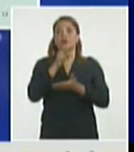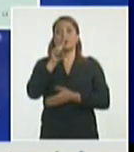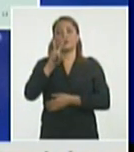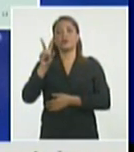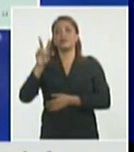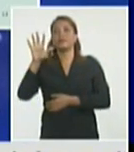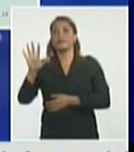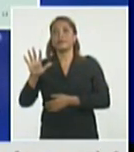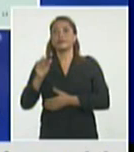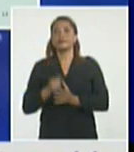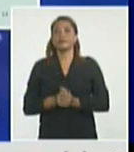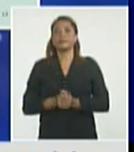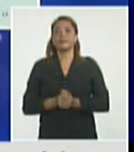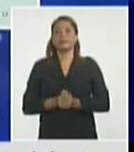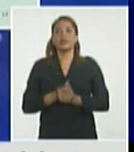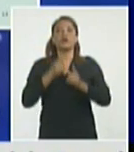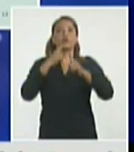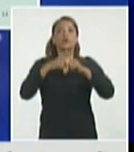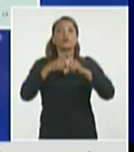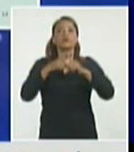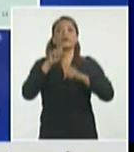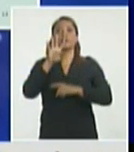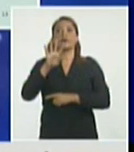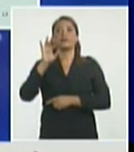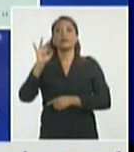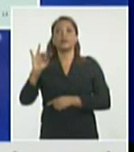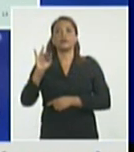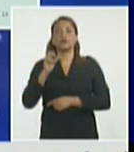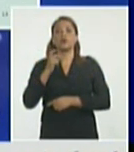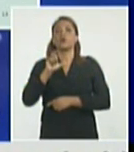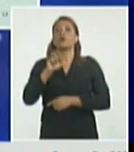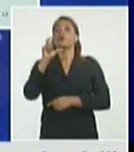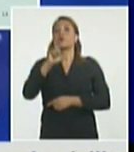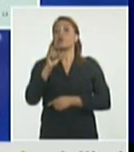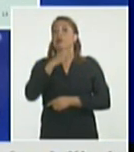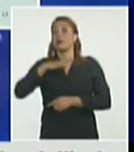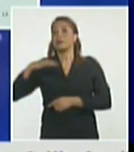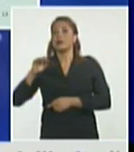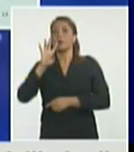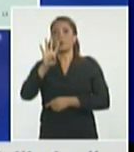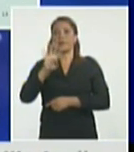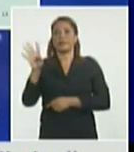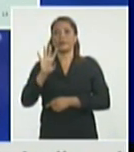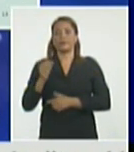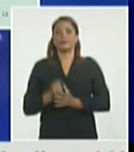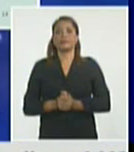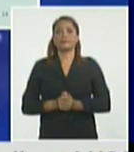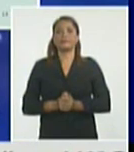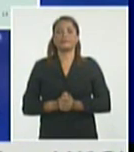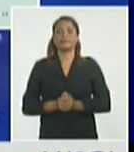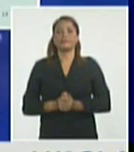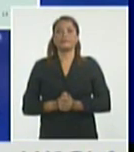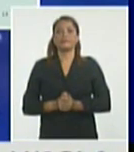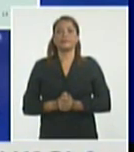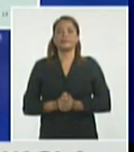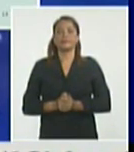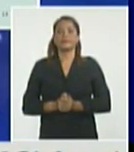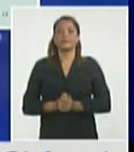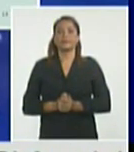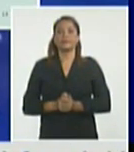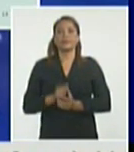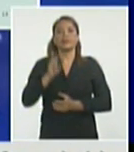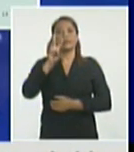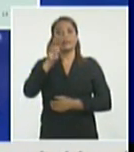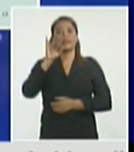225, Cruces con 48 y Cumanayagua con 44. pero se diagnostican 36 pacientes